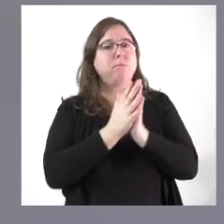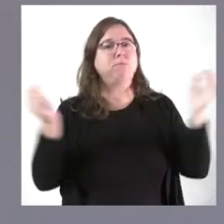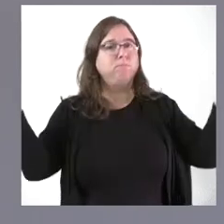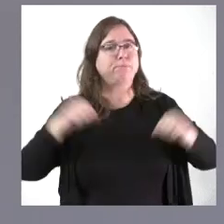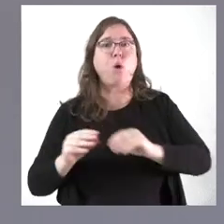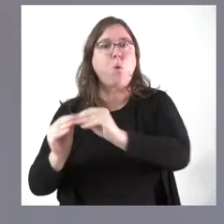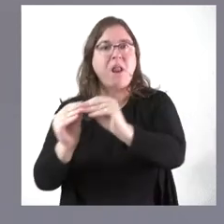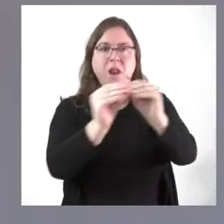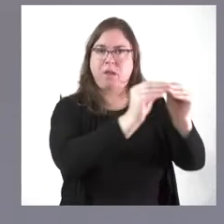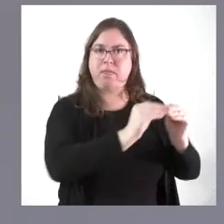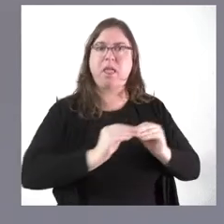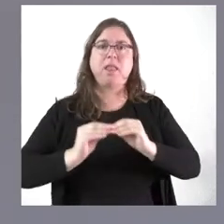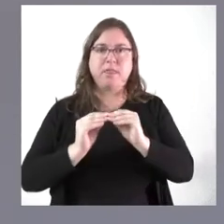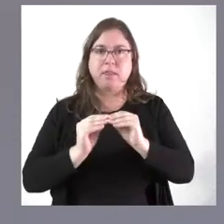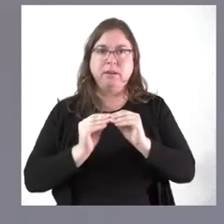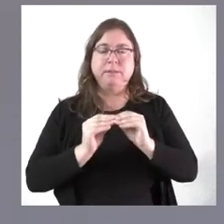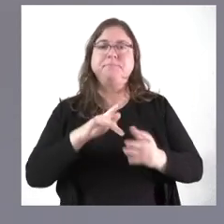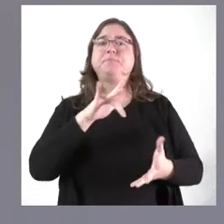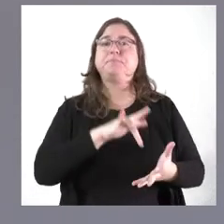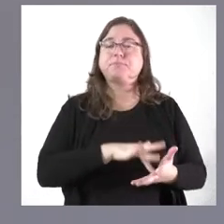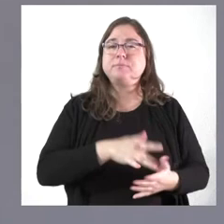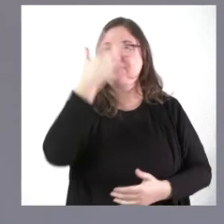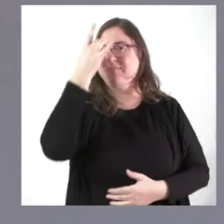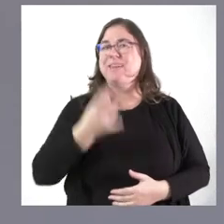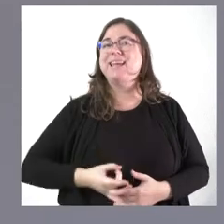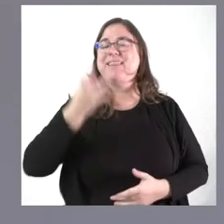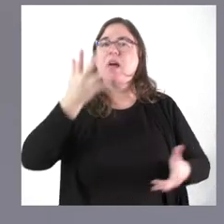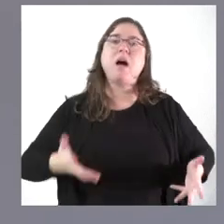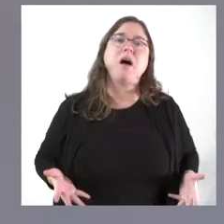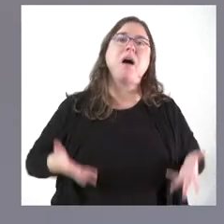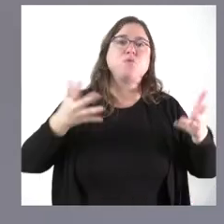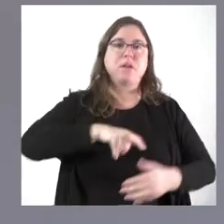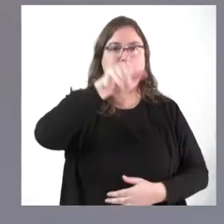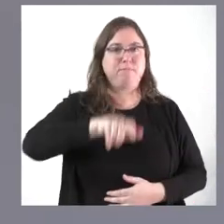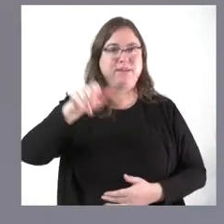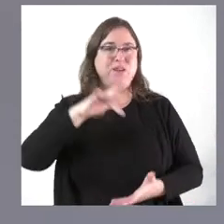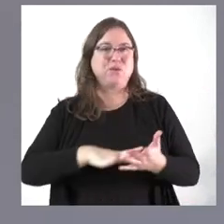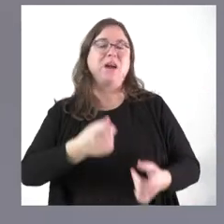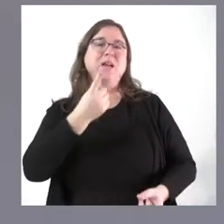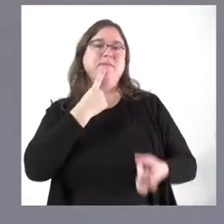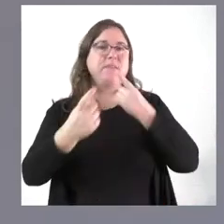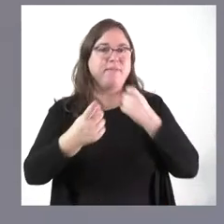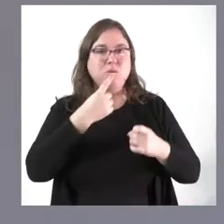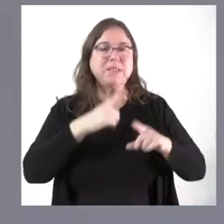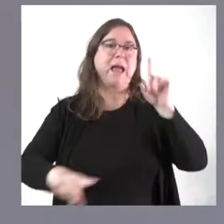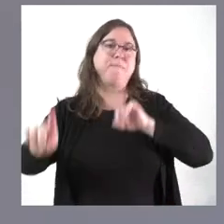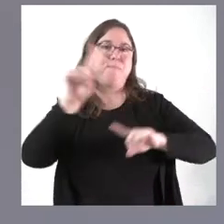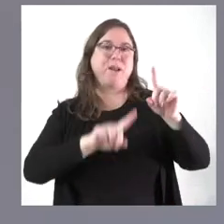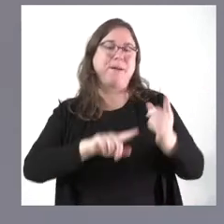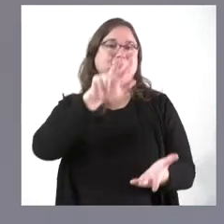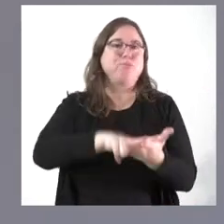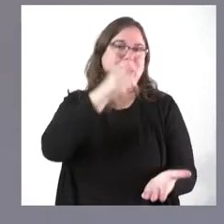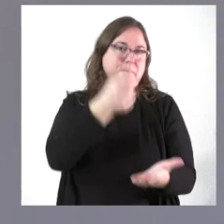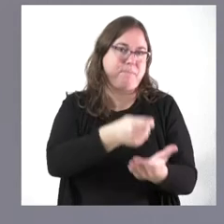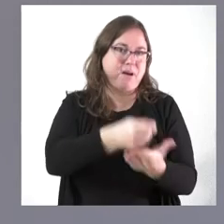unanimidad que tenía como idea ayudar a las personas que tienen dificultades y problemas para pagar sus hipotecas en un contexto de